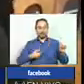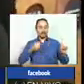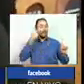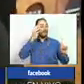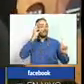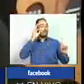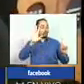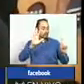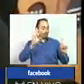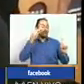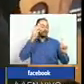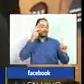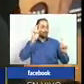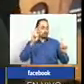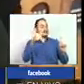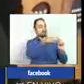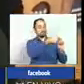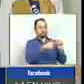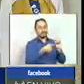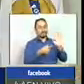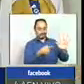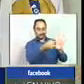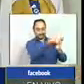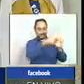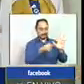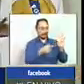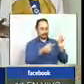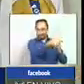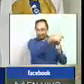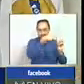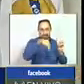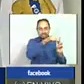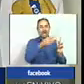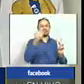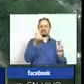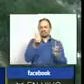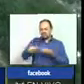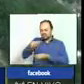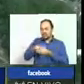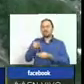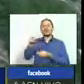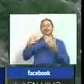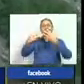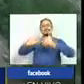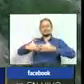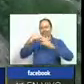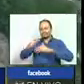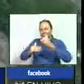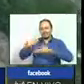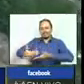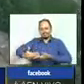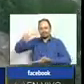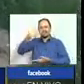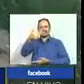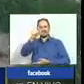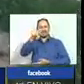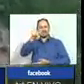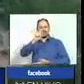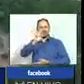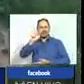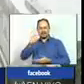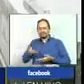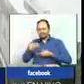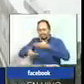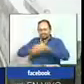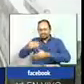cinco personas más que conformaron una red de lavado de dinero durante la construcción de la presa El Chaparral, donde se favoreció con más